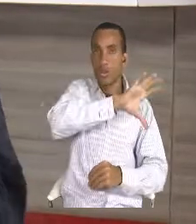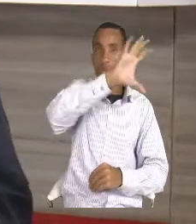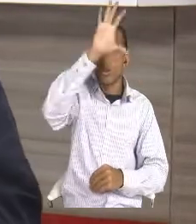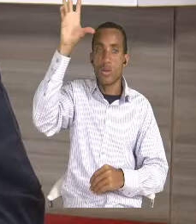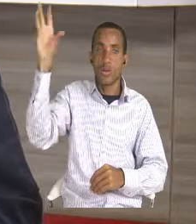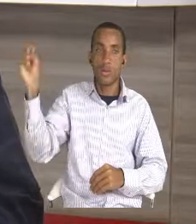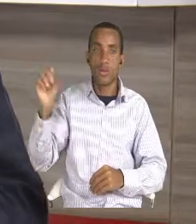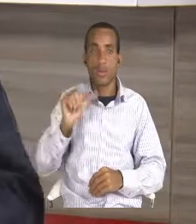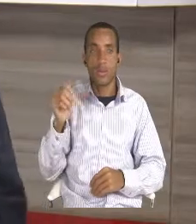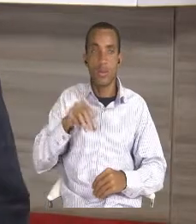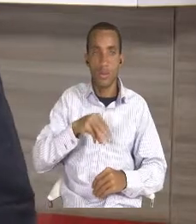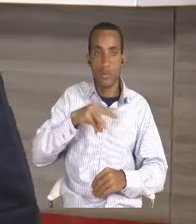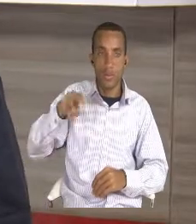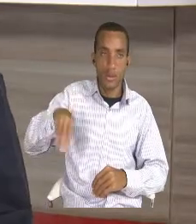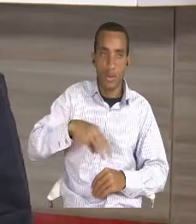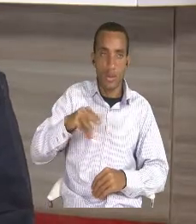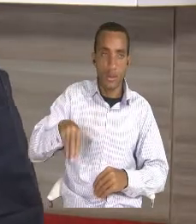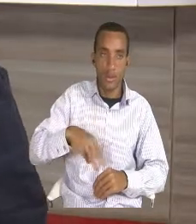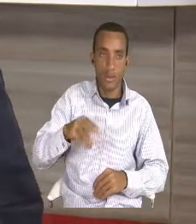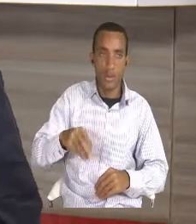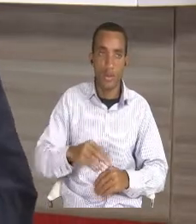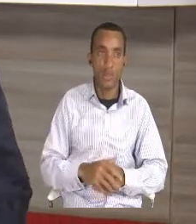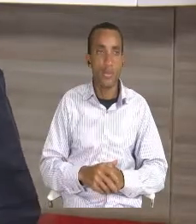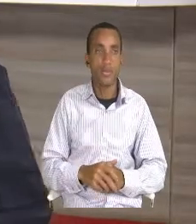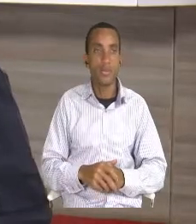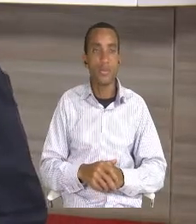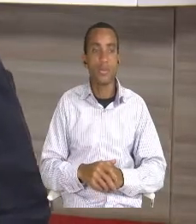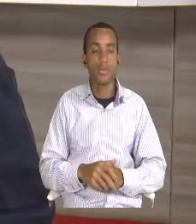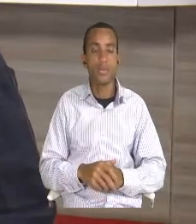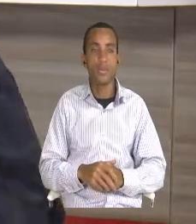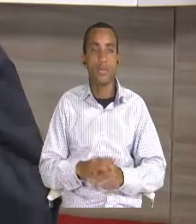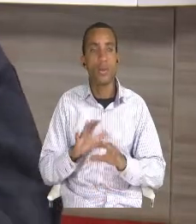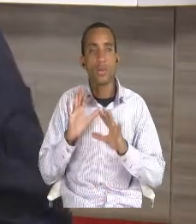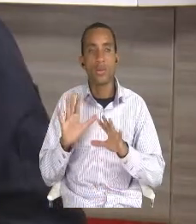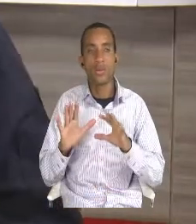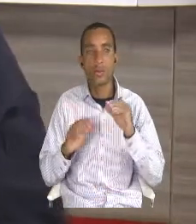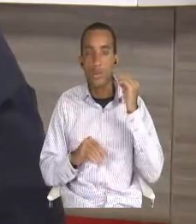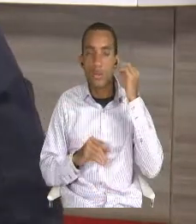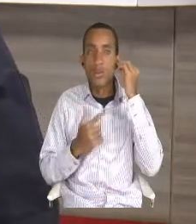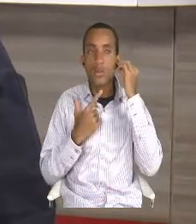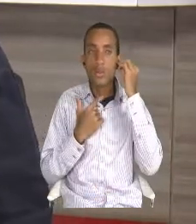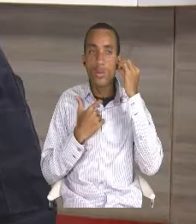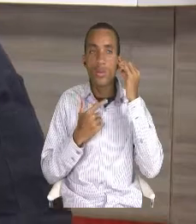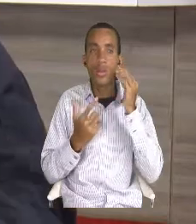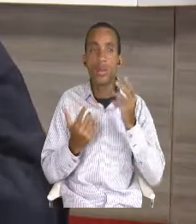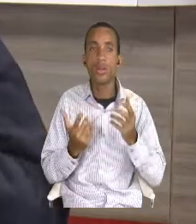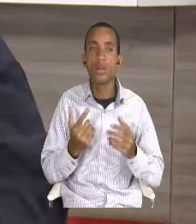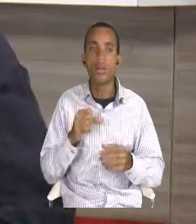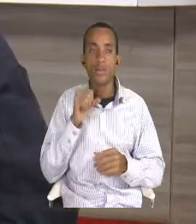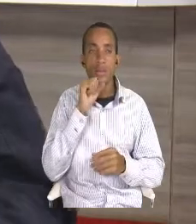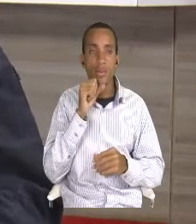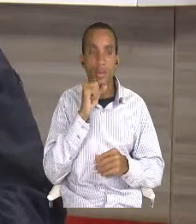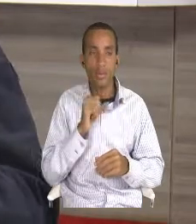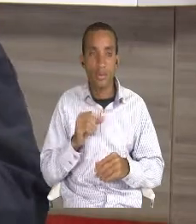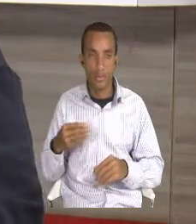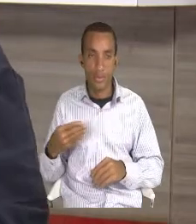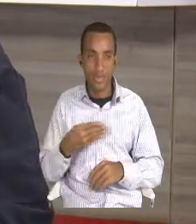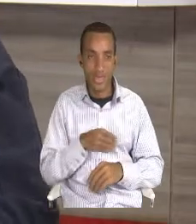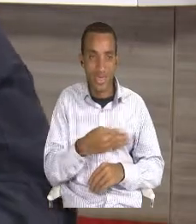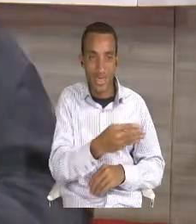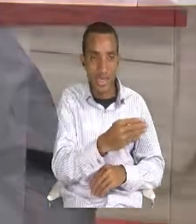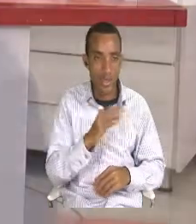son los miércoles, el día de hoy precisamente, tenemos algo típico que le gusta mucho a la gente barranqueña, que es bocachico,